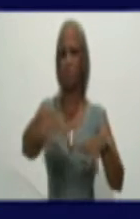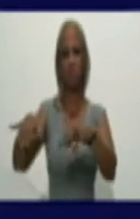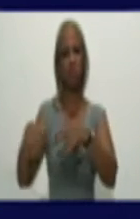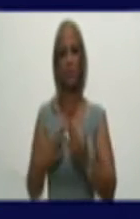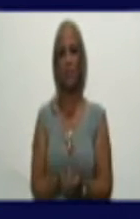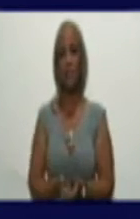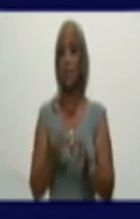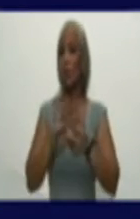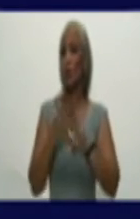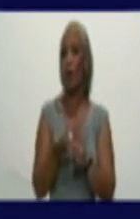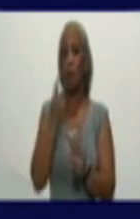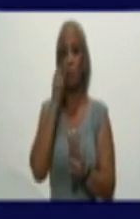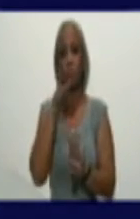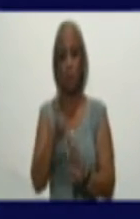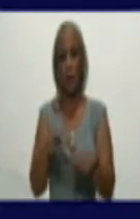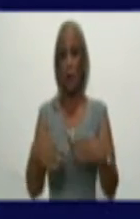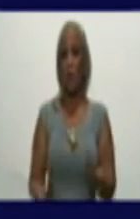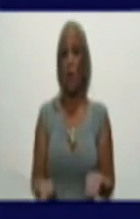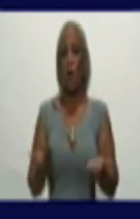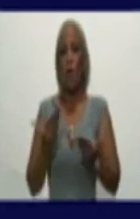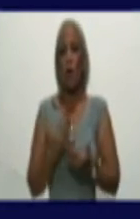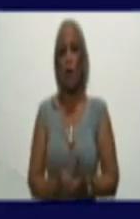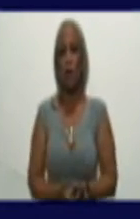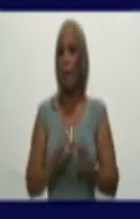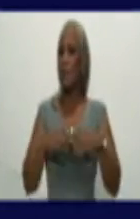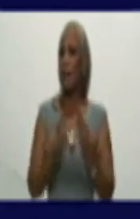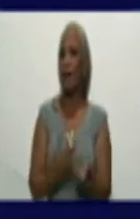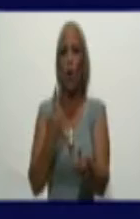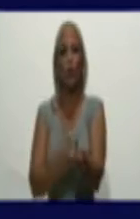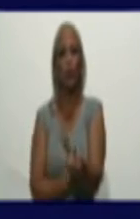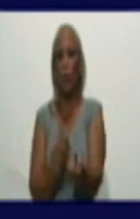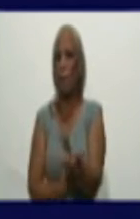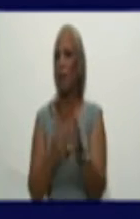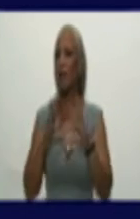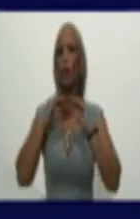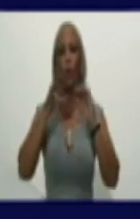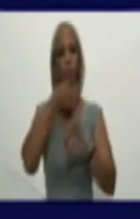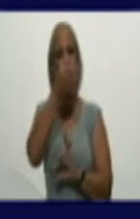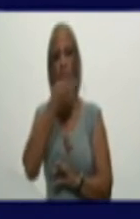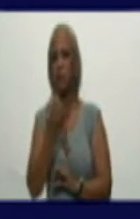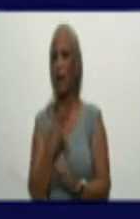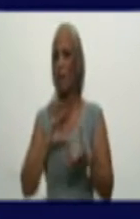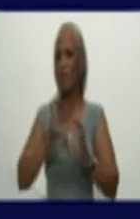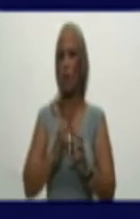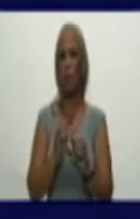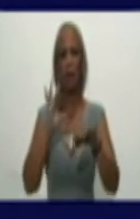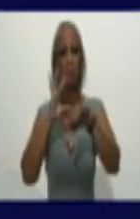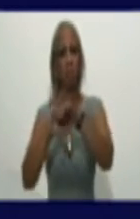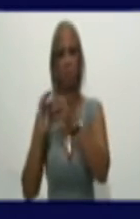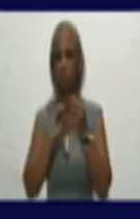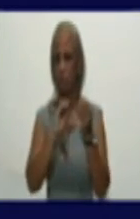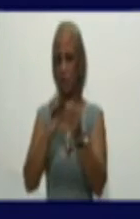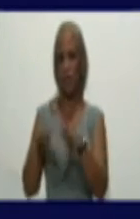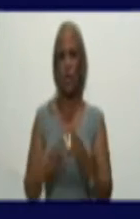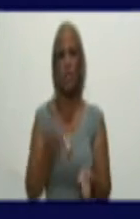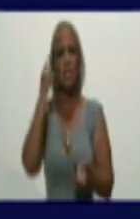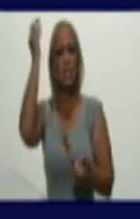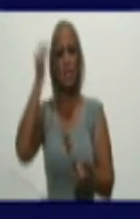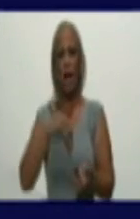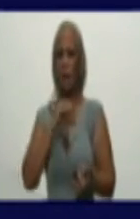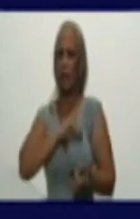Todavía vemos infelizmente, a pesar de todo lo que se habla, de que ya todo el mundo conoce la vía de transmisión, conoce la